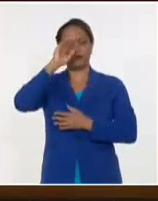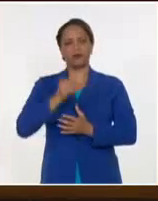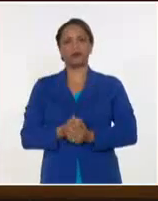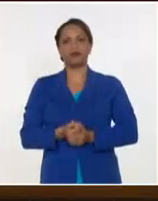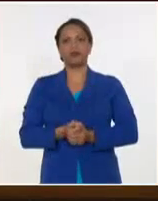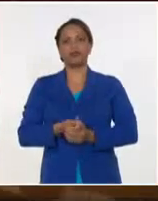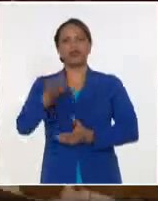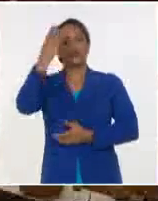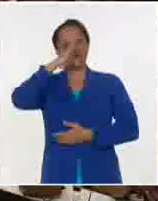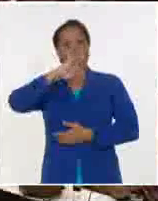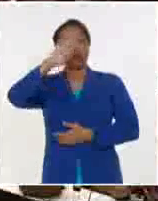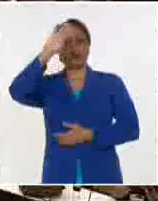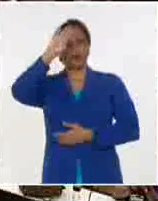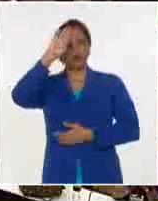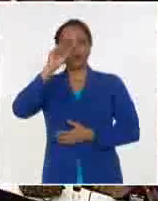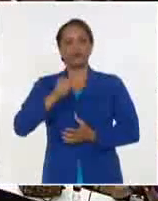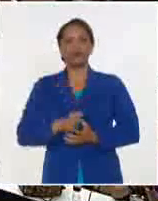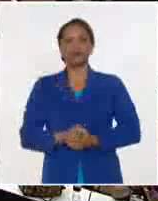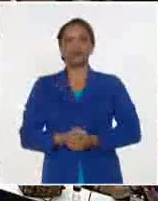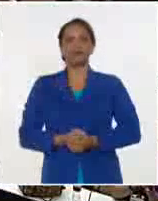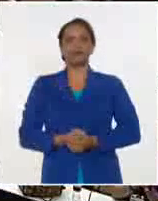patria